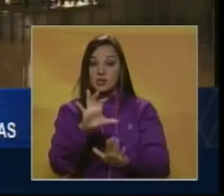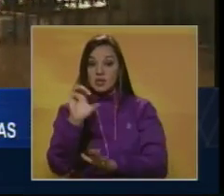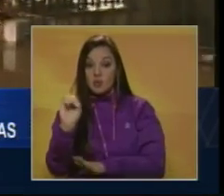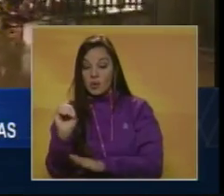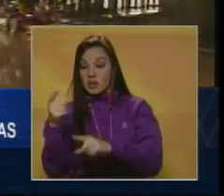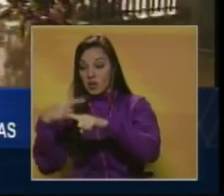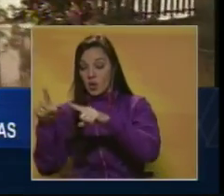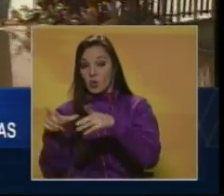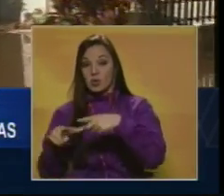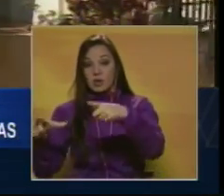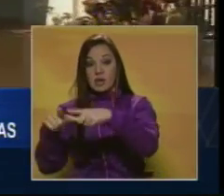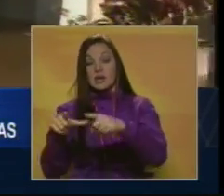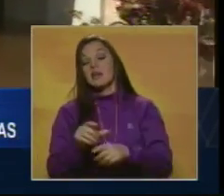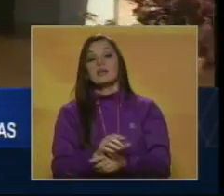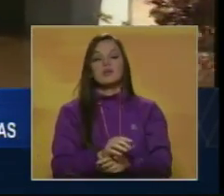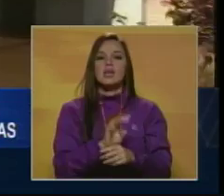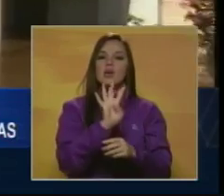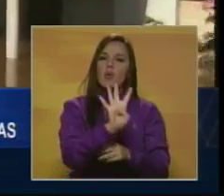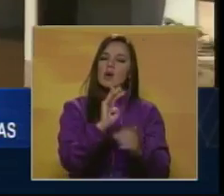57 de Río Negro y